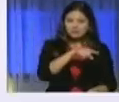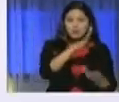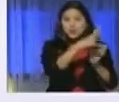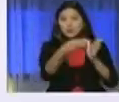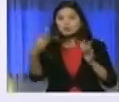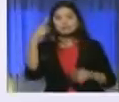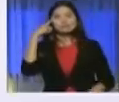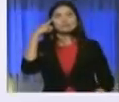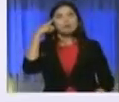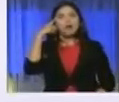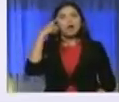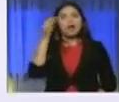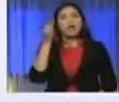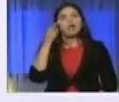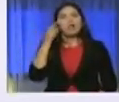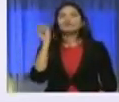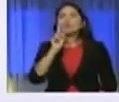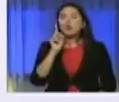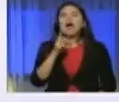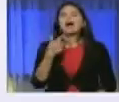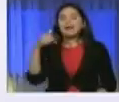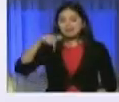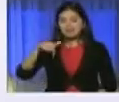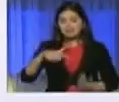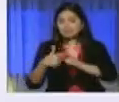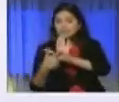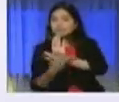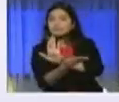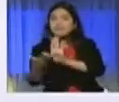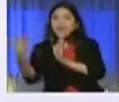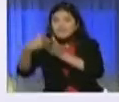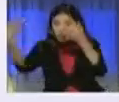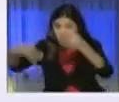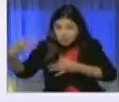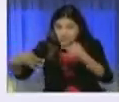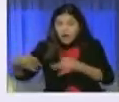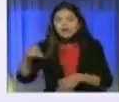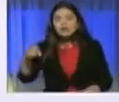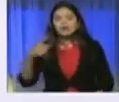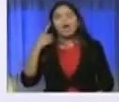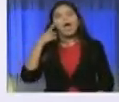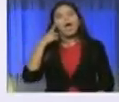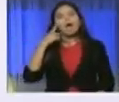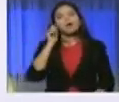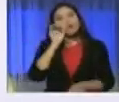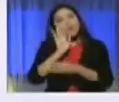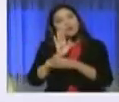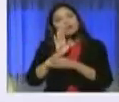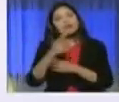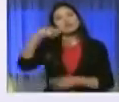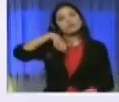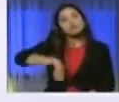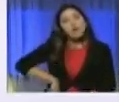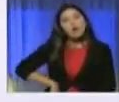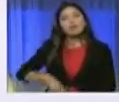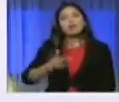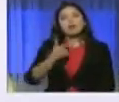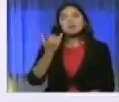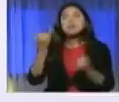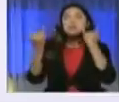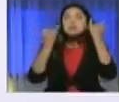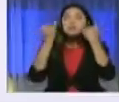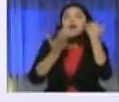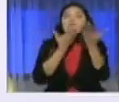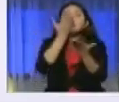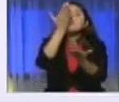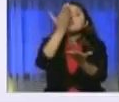No solo para que llegue la verdad, argumentos y valores lo que tenemos, y aporten ideas hacia